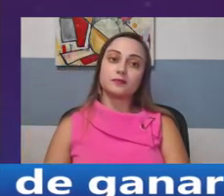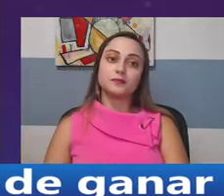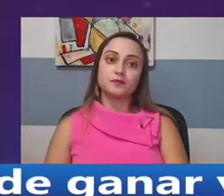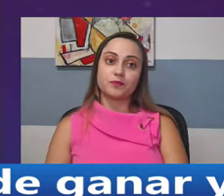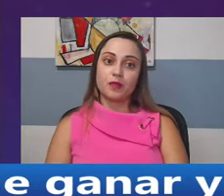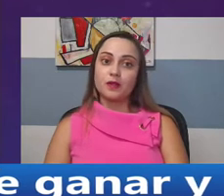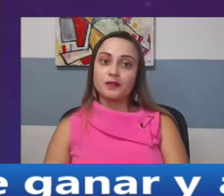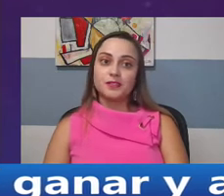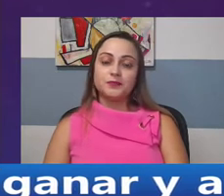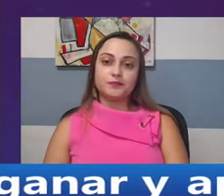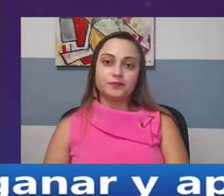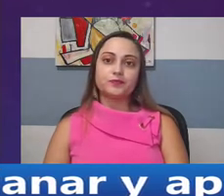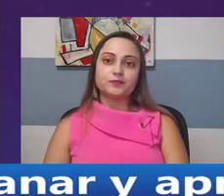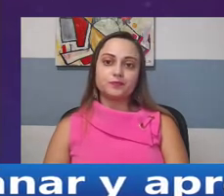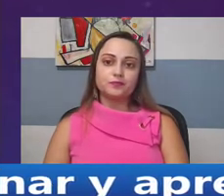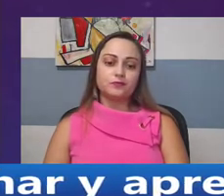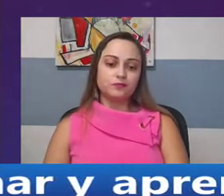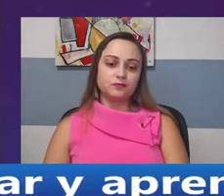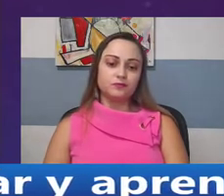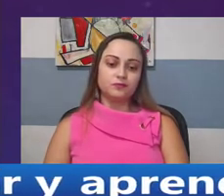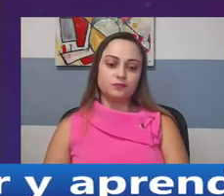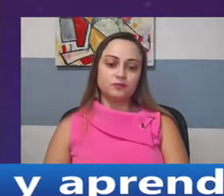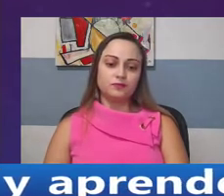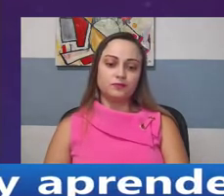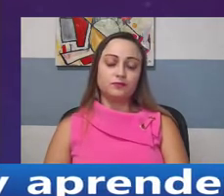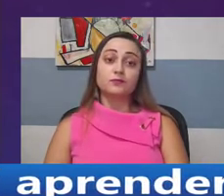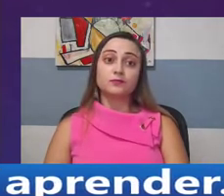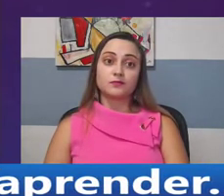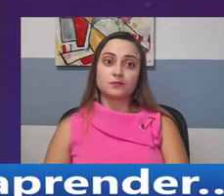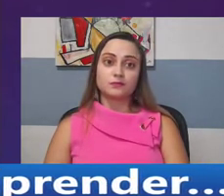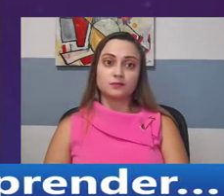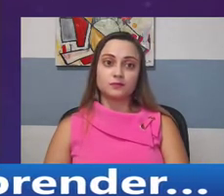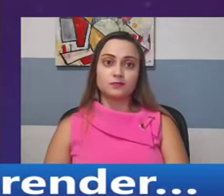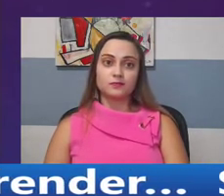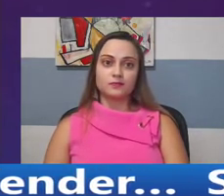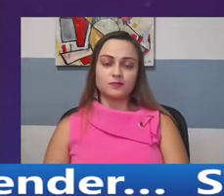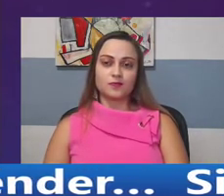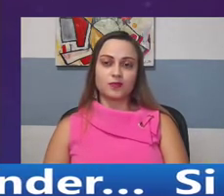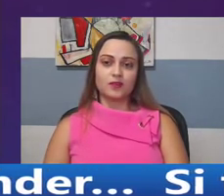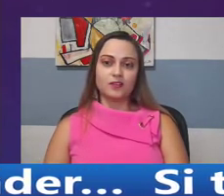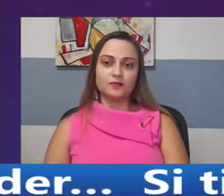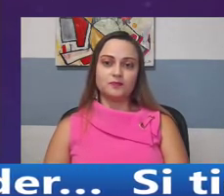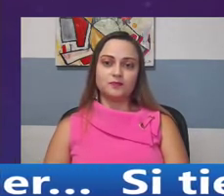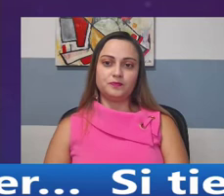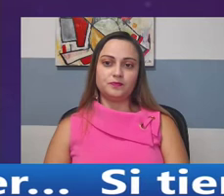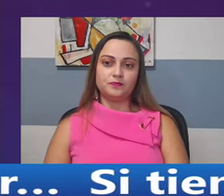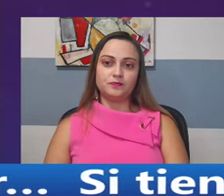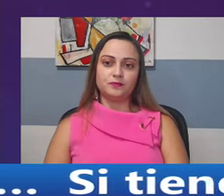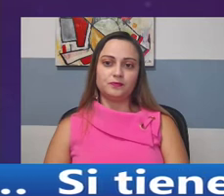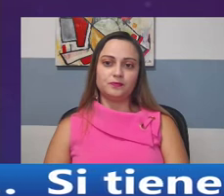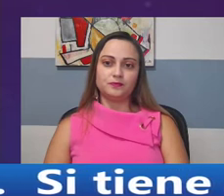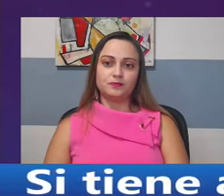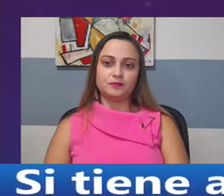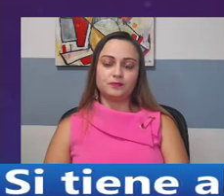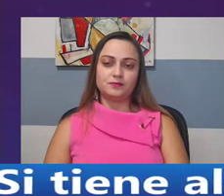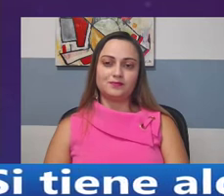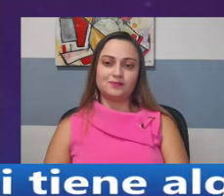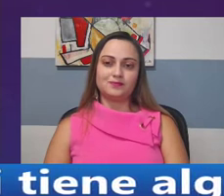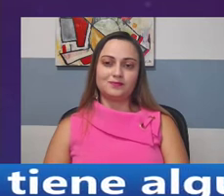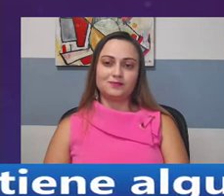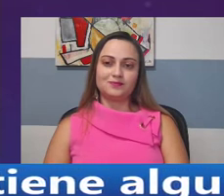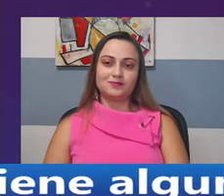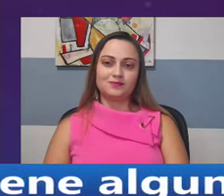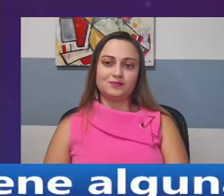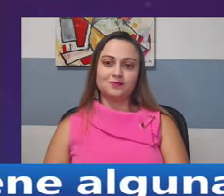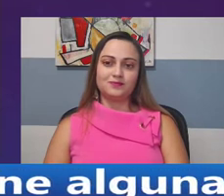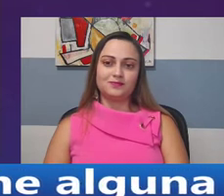posgrados en negociación, marketing y eso es una ventaja. Se imagina que un cantinero que a lo